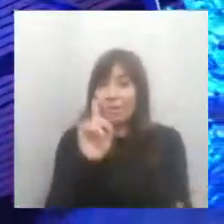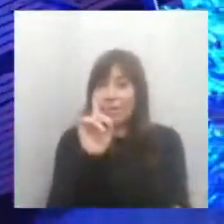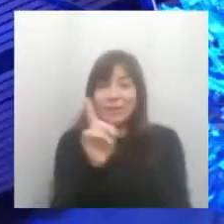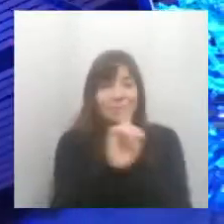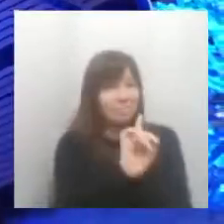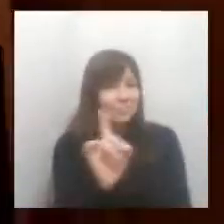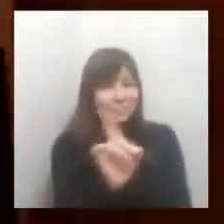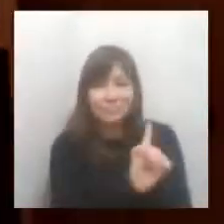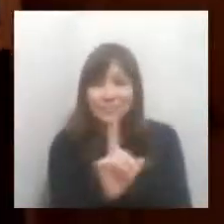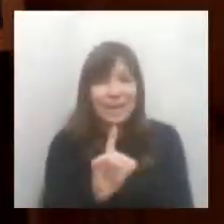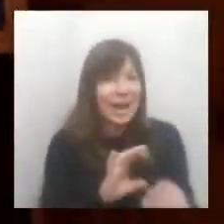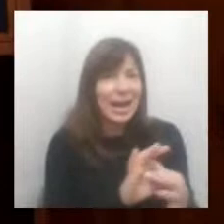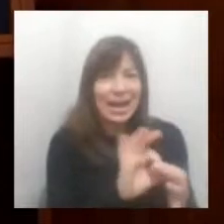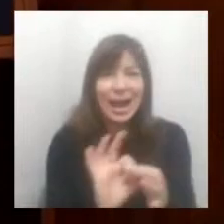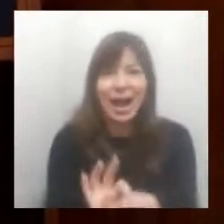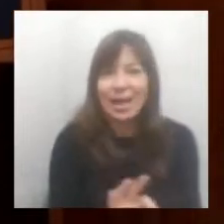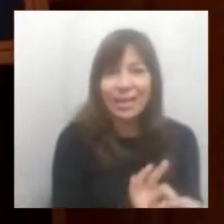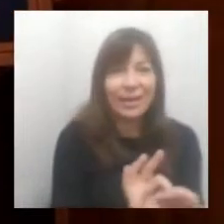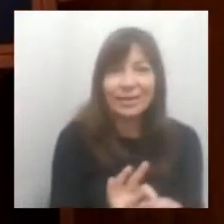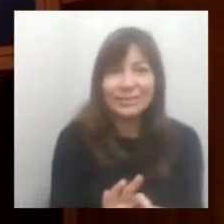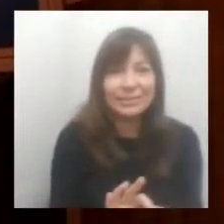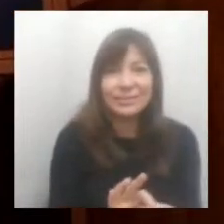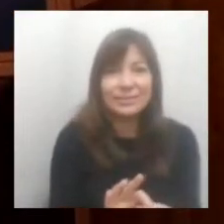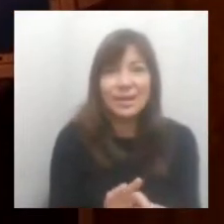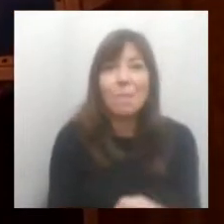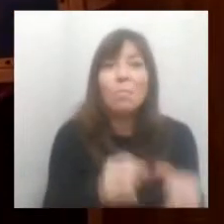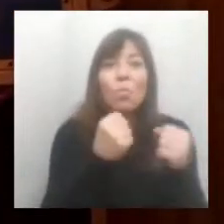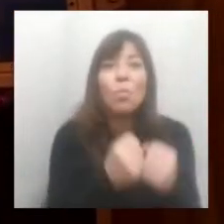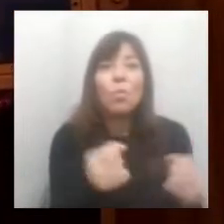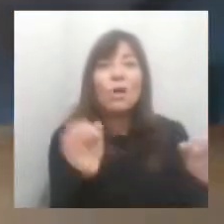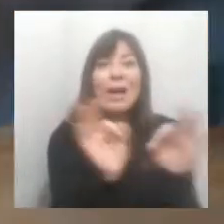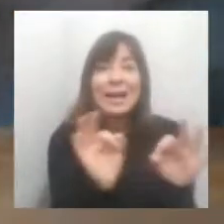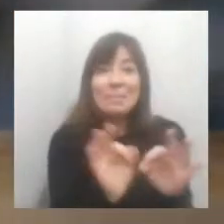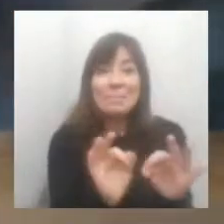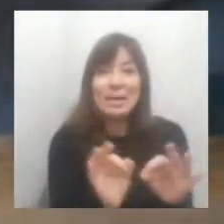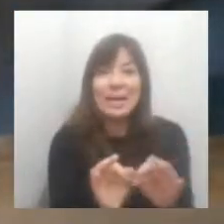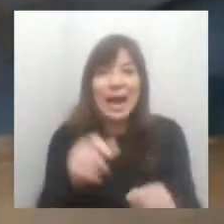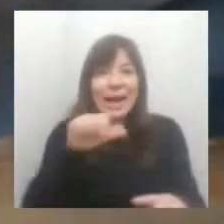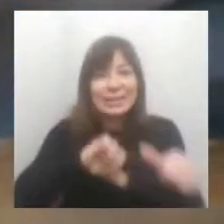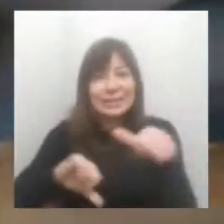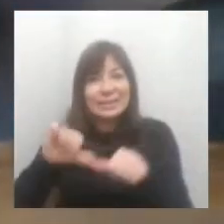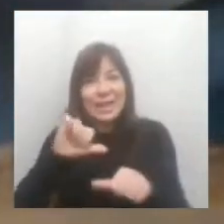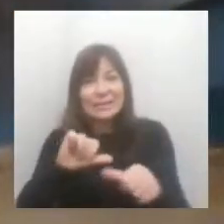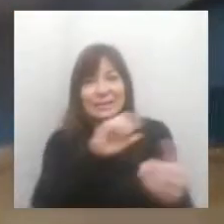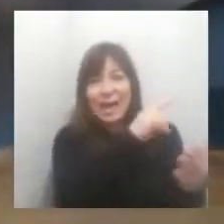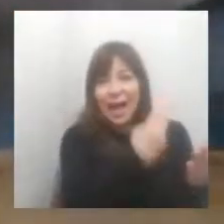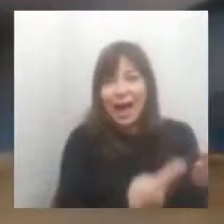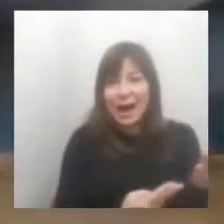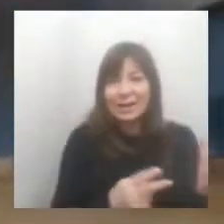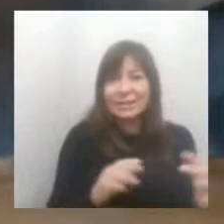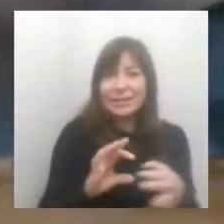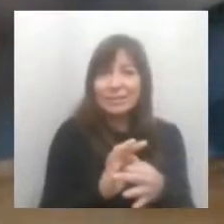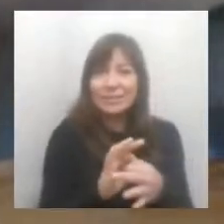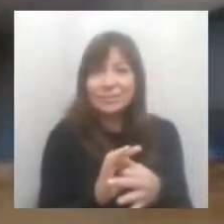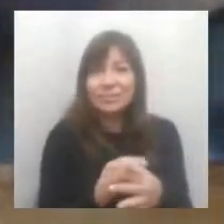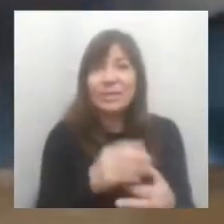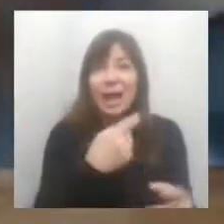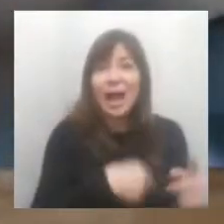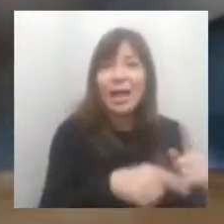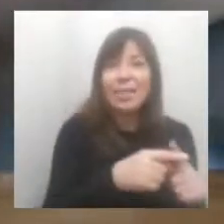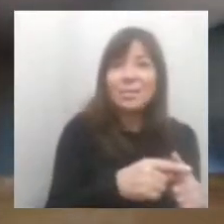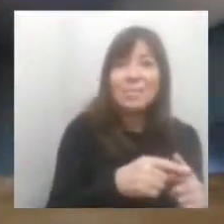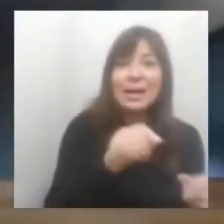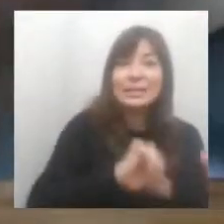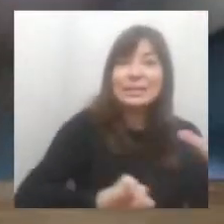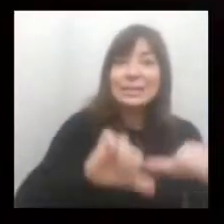están totalmente ligadas. Uno puede explicar la ciencia a través del arte. Y de hecho también la ciencia está detrás de lo que